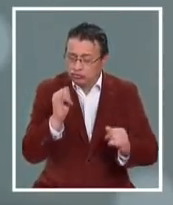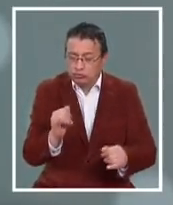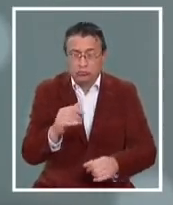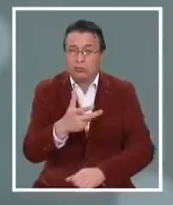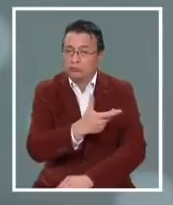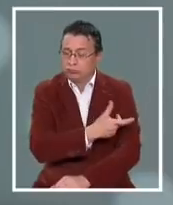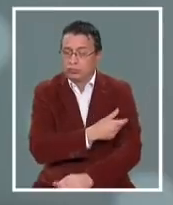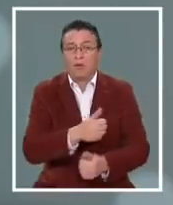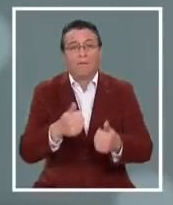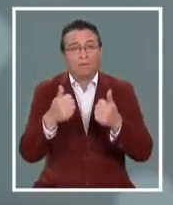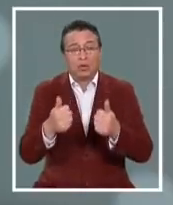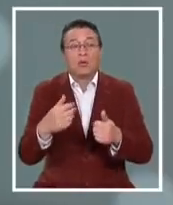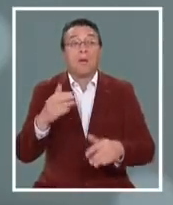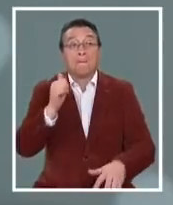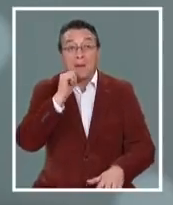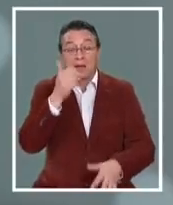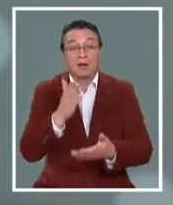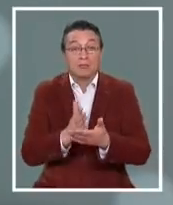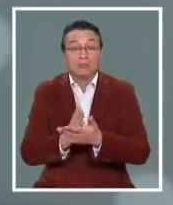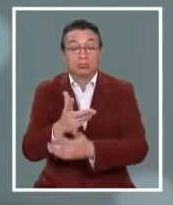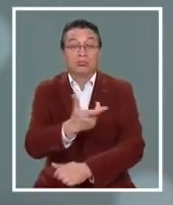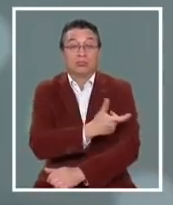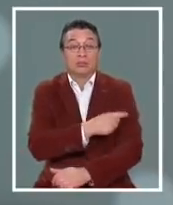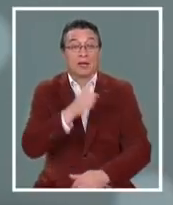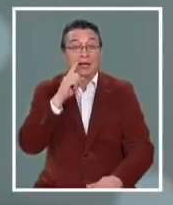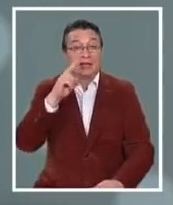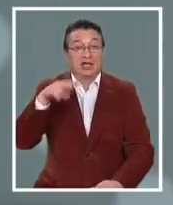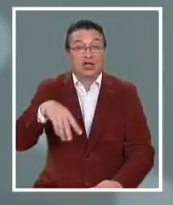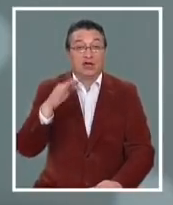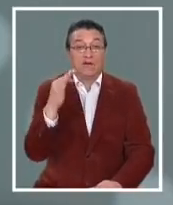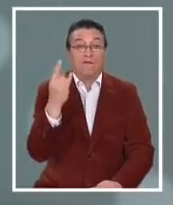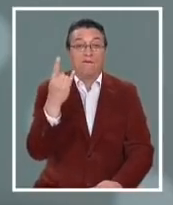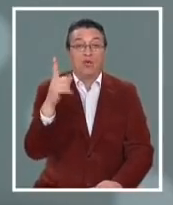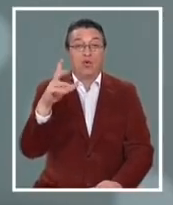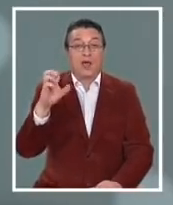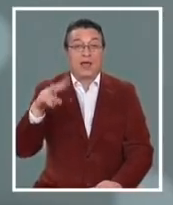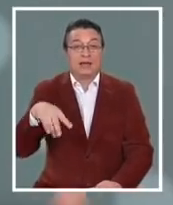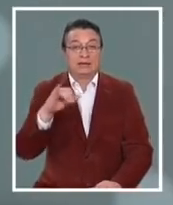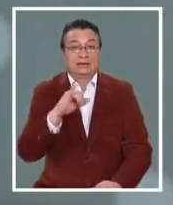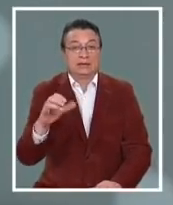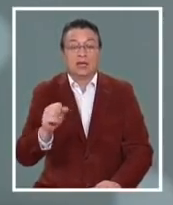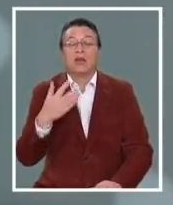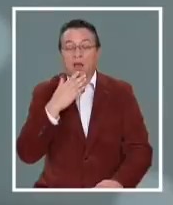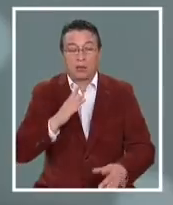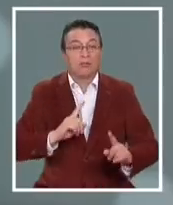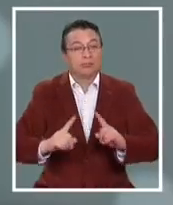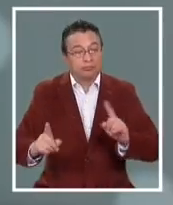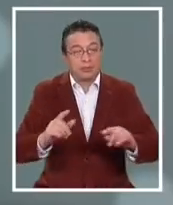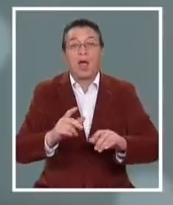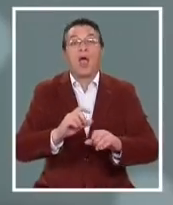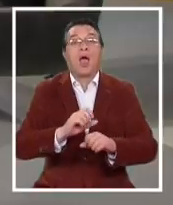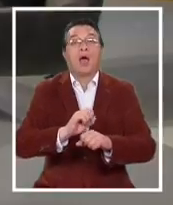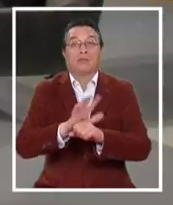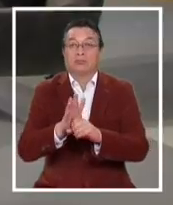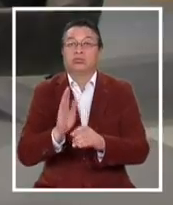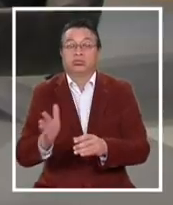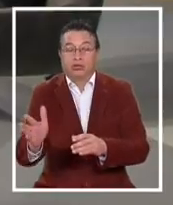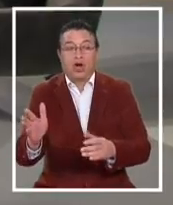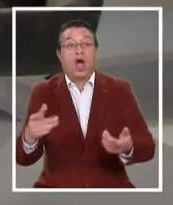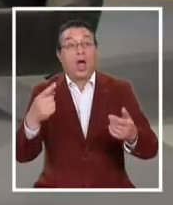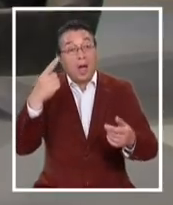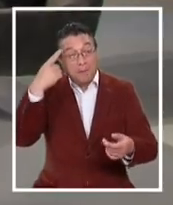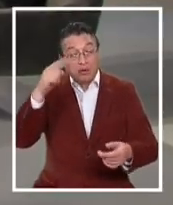siempre porque vamos a tener que mañana aparte la vacunación de influenza, se sigue gestionando la pandemia. Pero mi